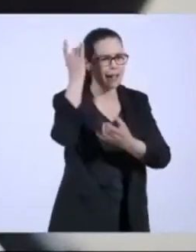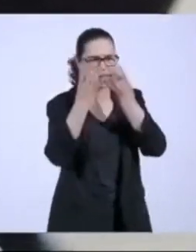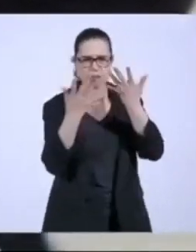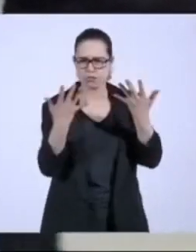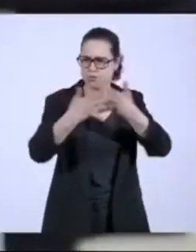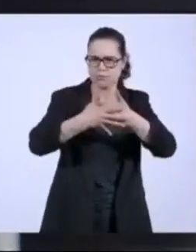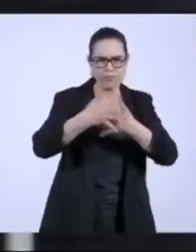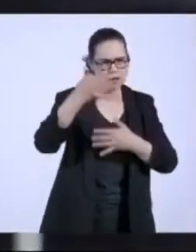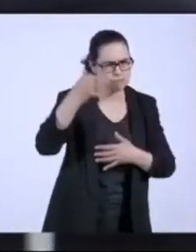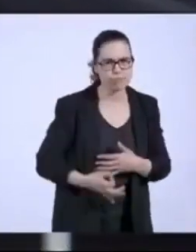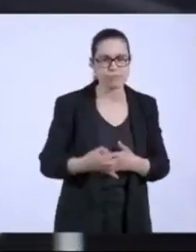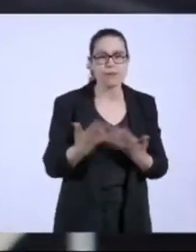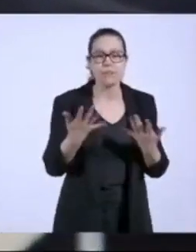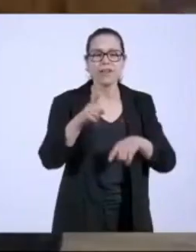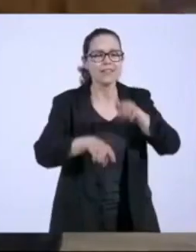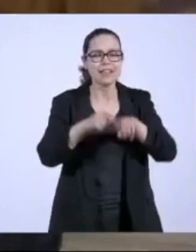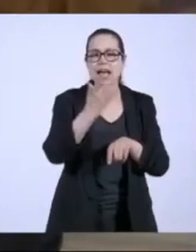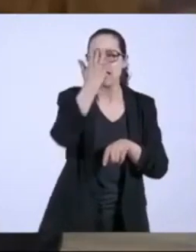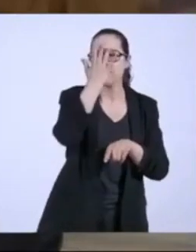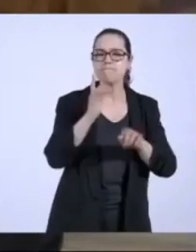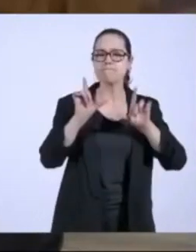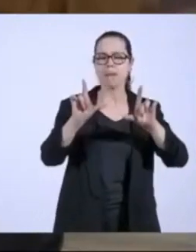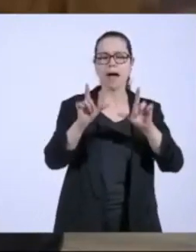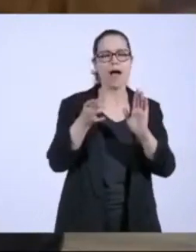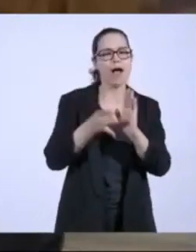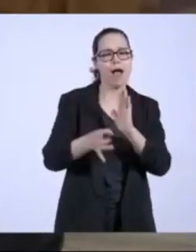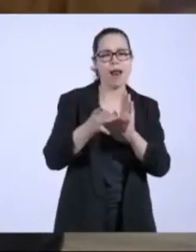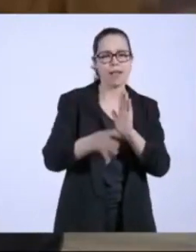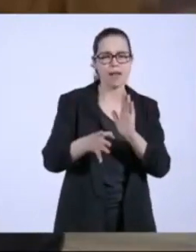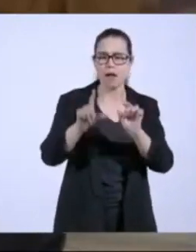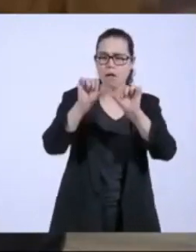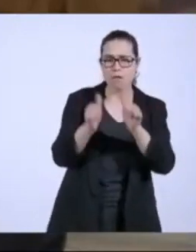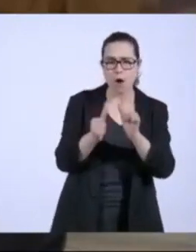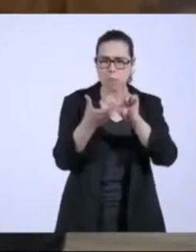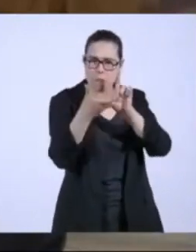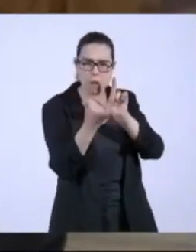diferenza está na calidade da imaxe, non no estilo acadado.